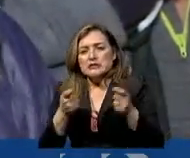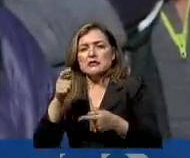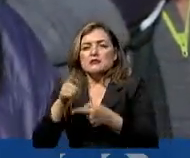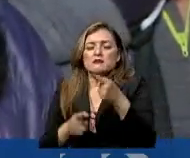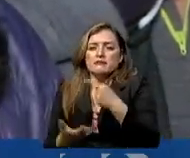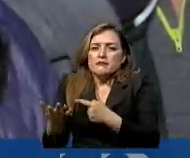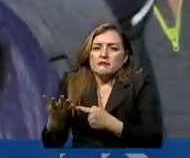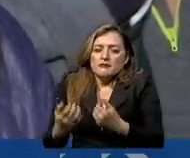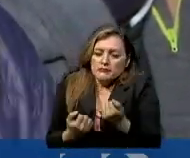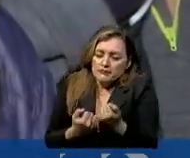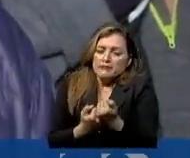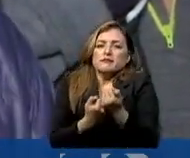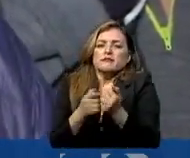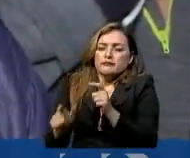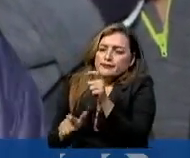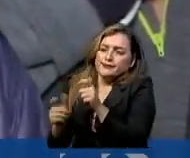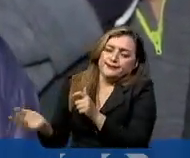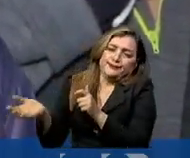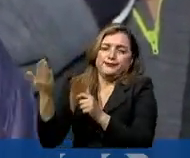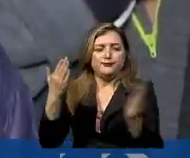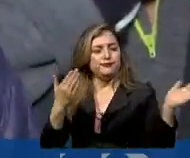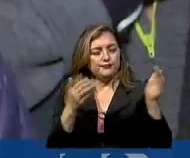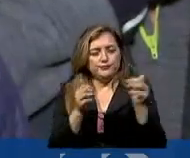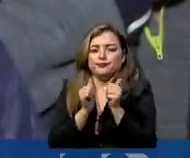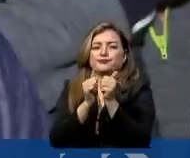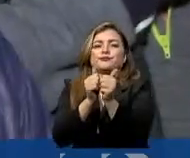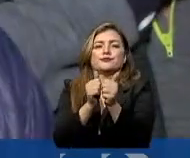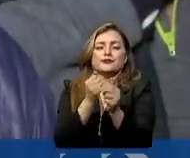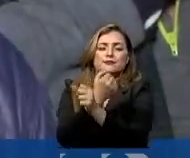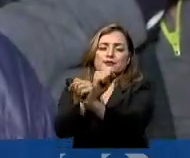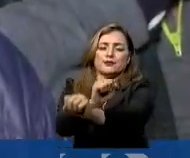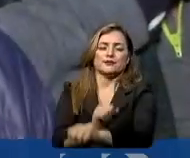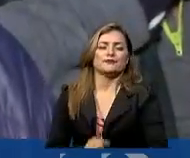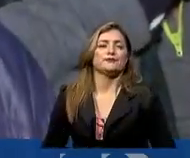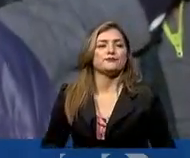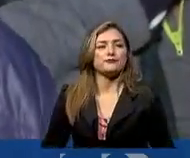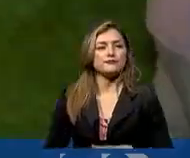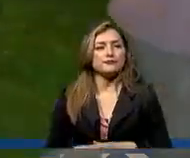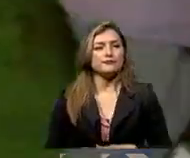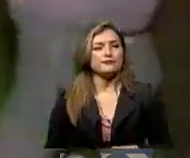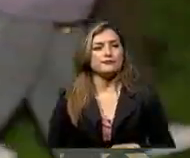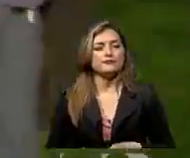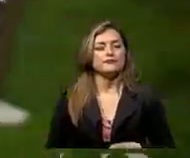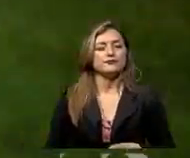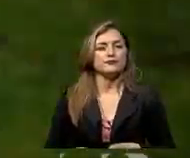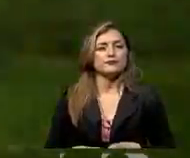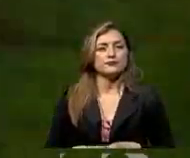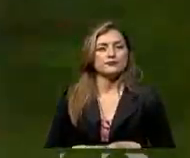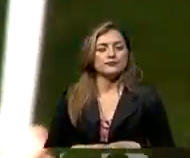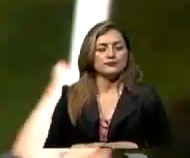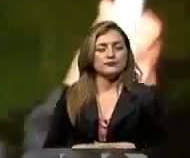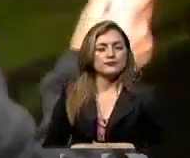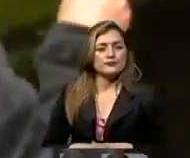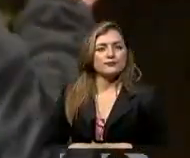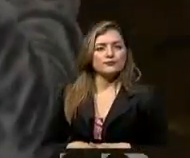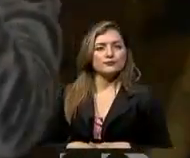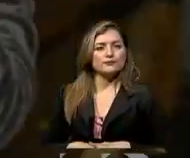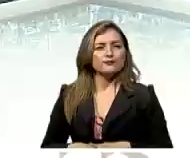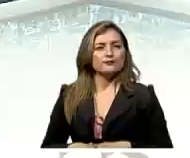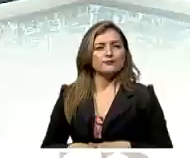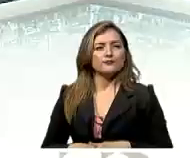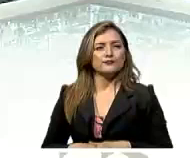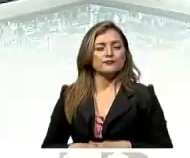y toca nuevamente el pueblo unirse para poder repeler la delincuencia. En Quito, Alberto Luna, 24